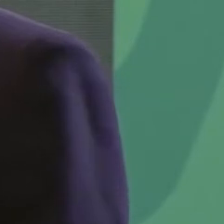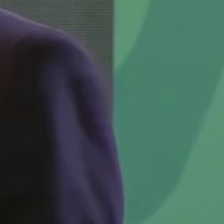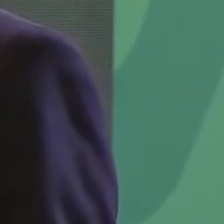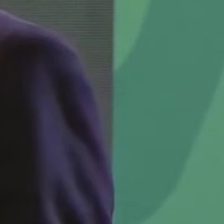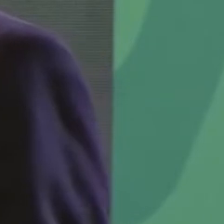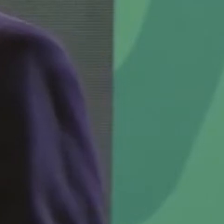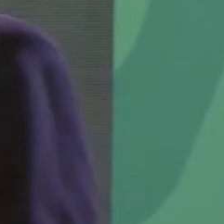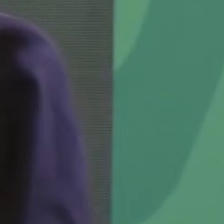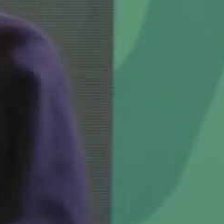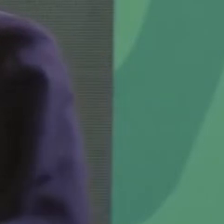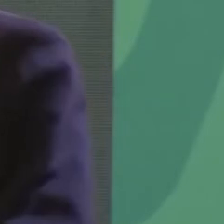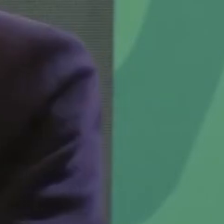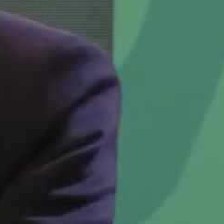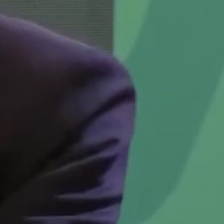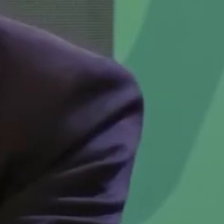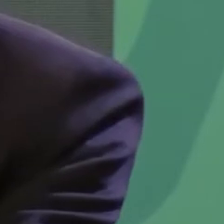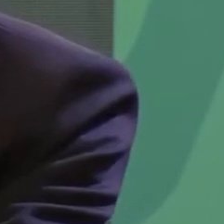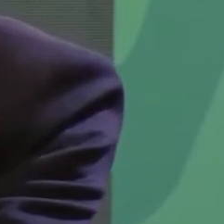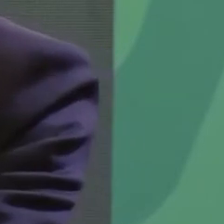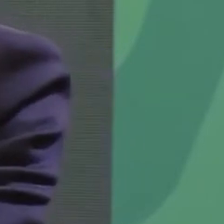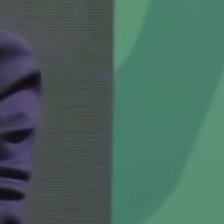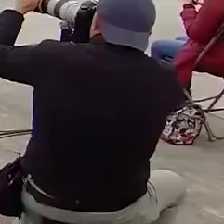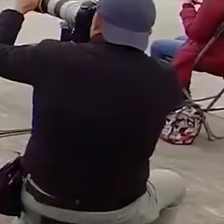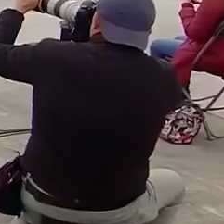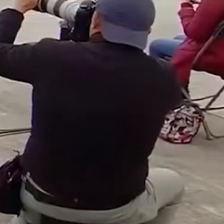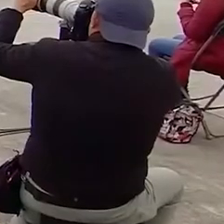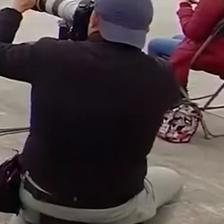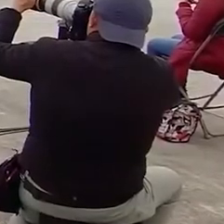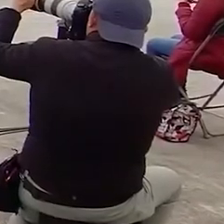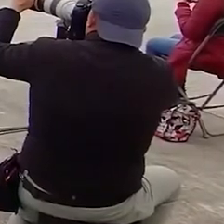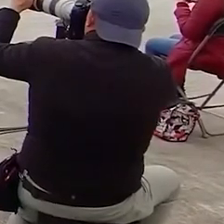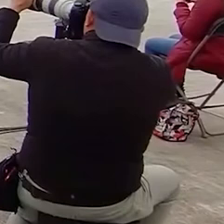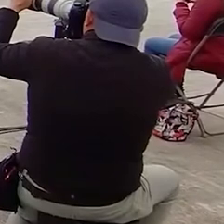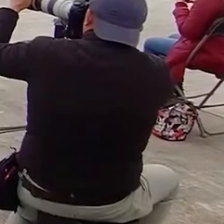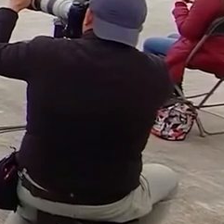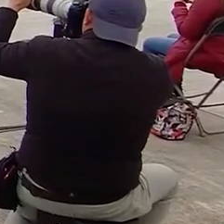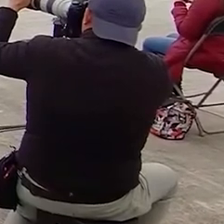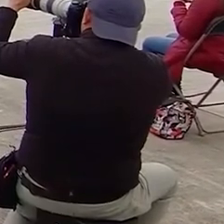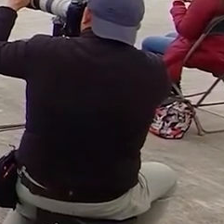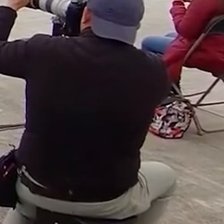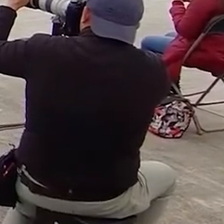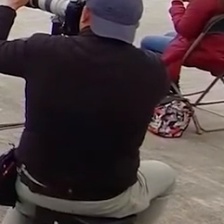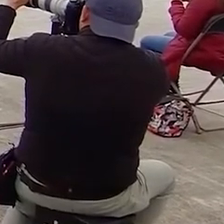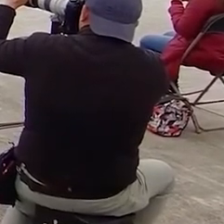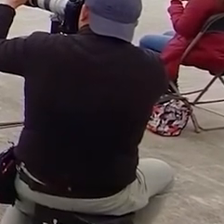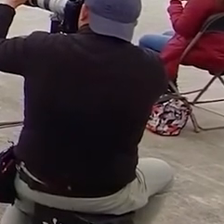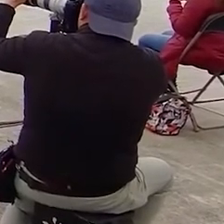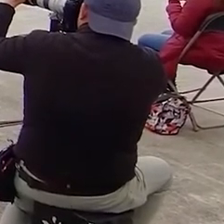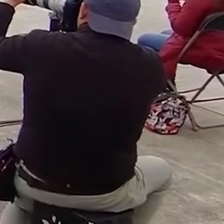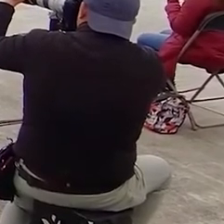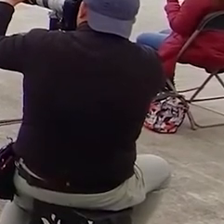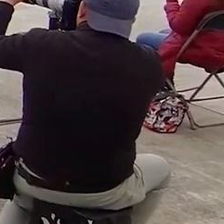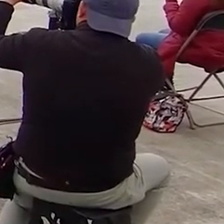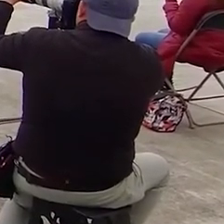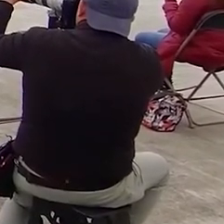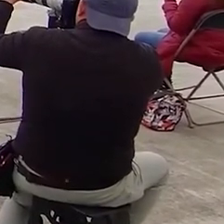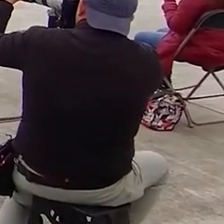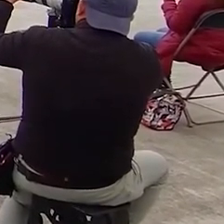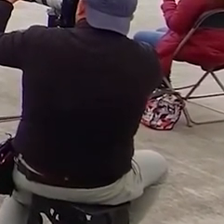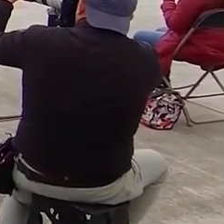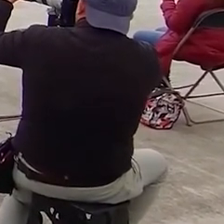La misma doctora que detectó esta variante en Sudáfrica